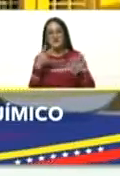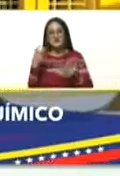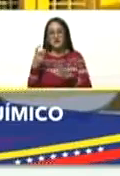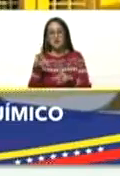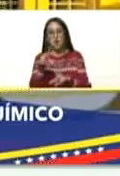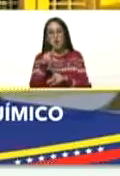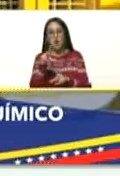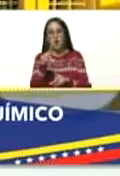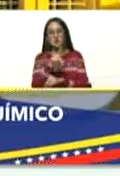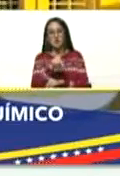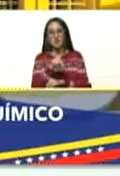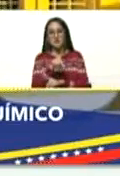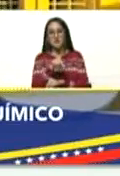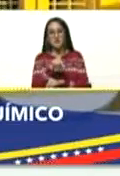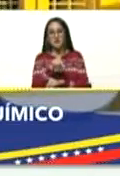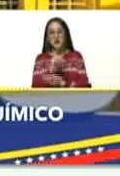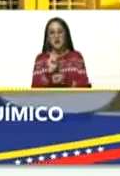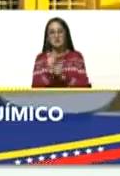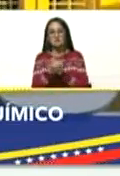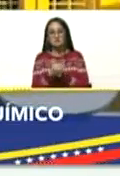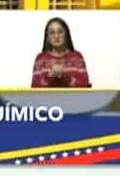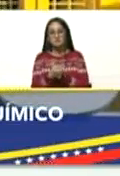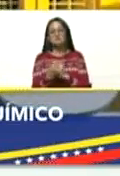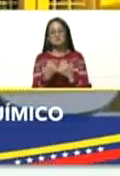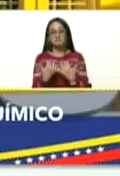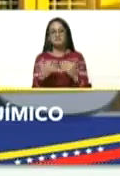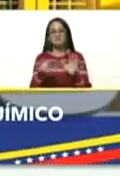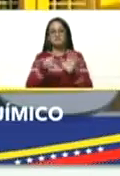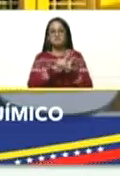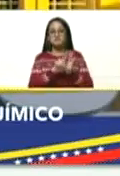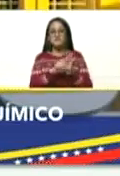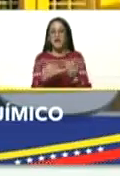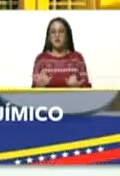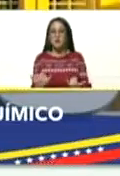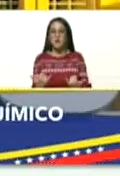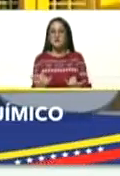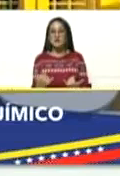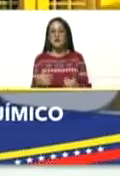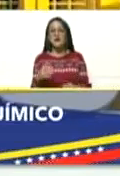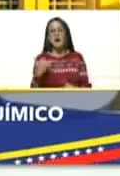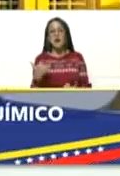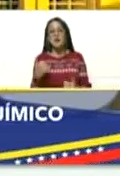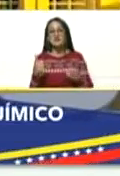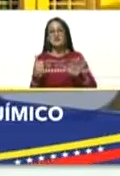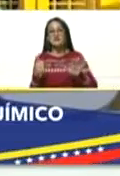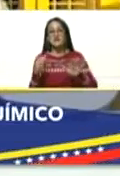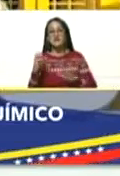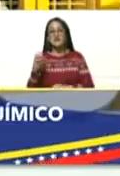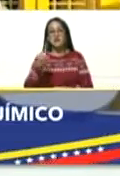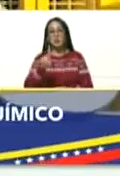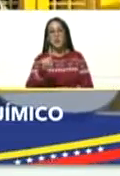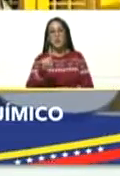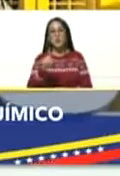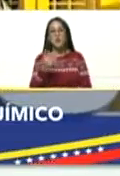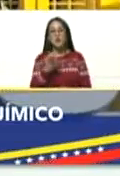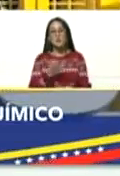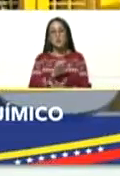1.711 están renovados y vigentes y 601 están con